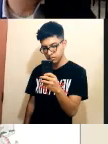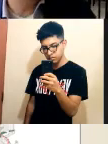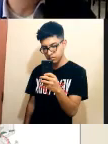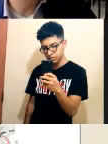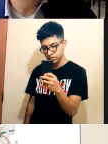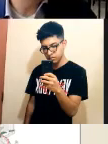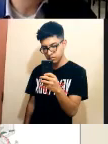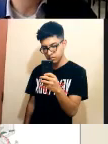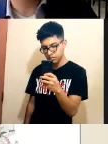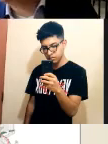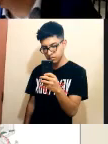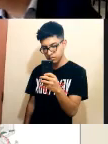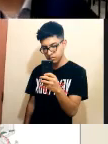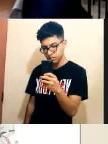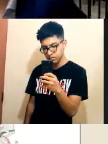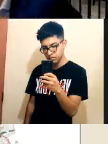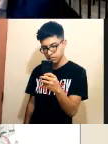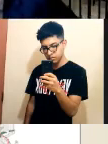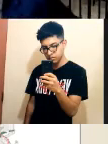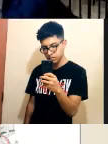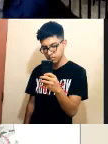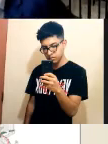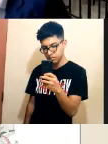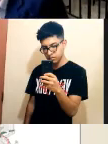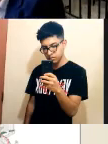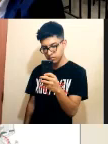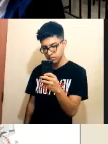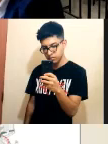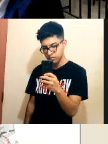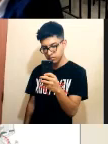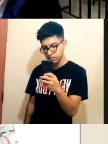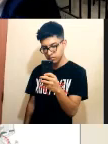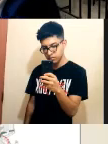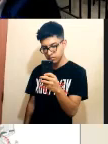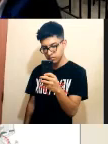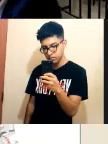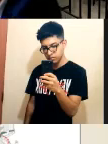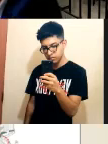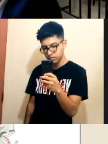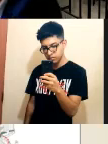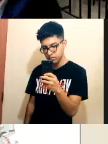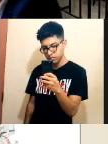4 caras, permiten un mejor control en la protección solar. Podemos tener parte de luces,